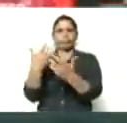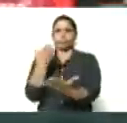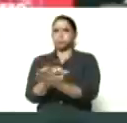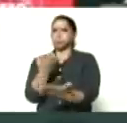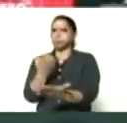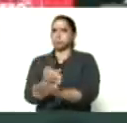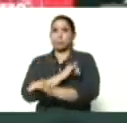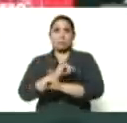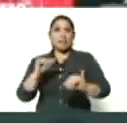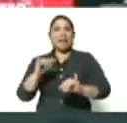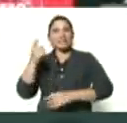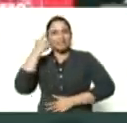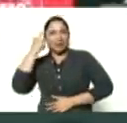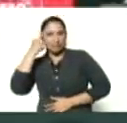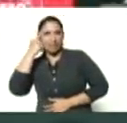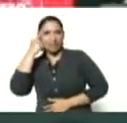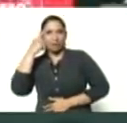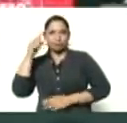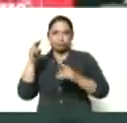él ya avizoraba.